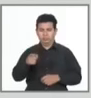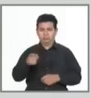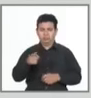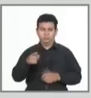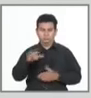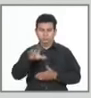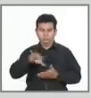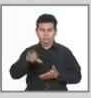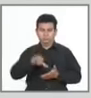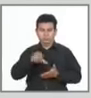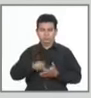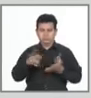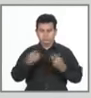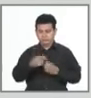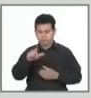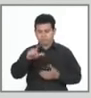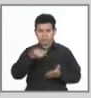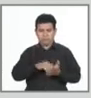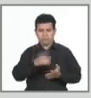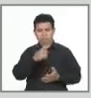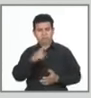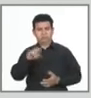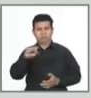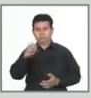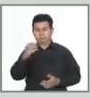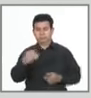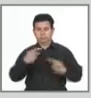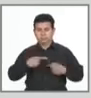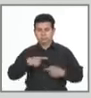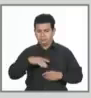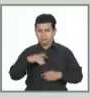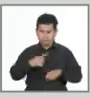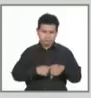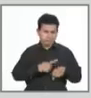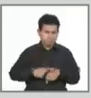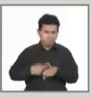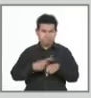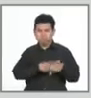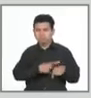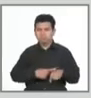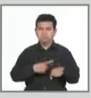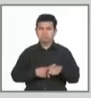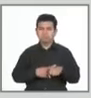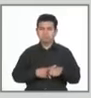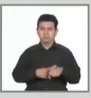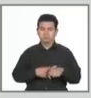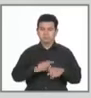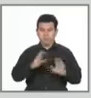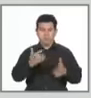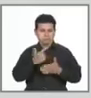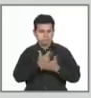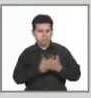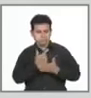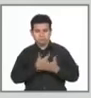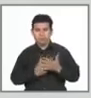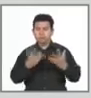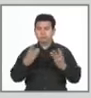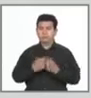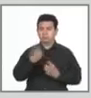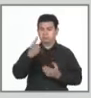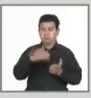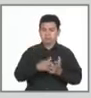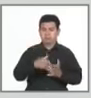existen 17 mil 169 casos confirmados registrados con mil